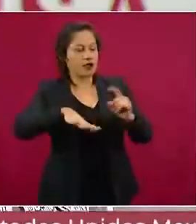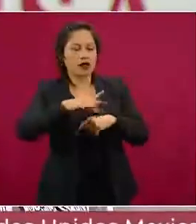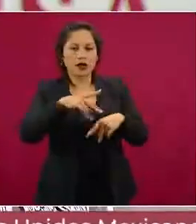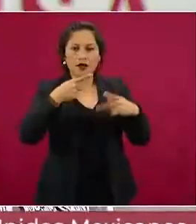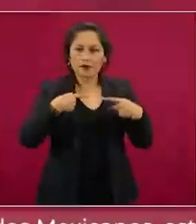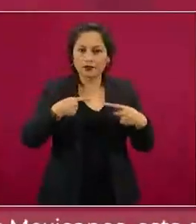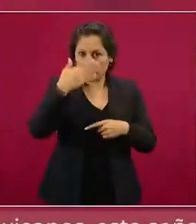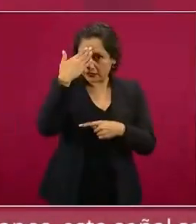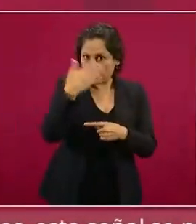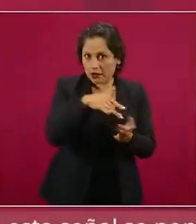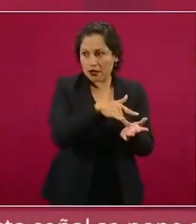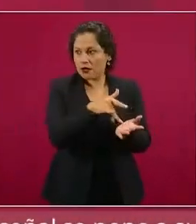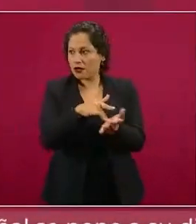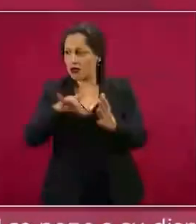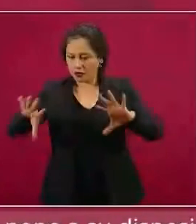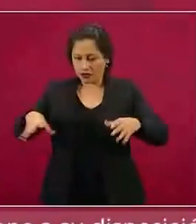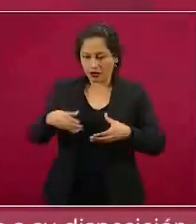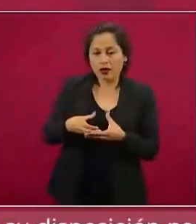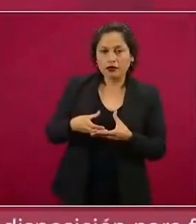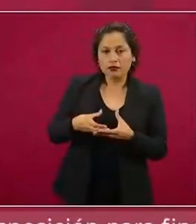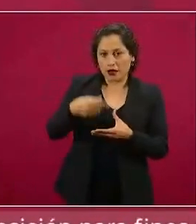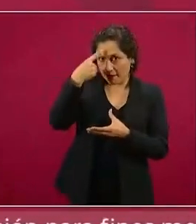Para tomar decisiones, no es saber,